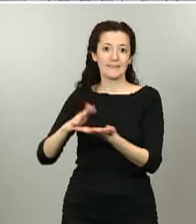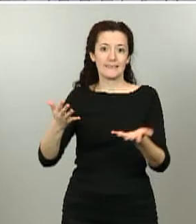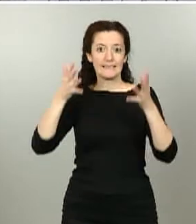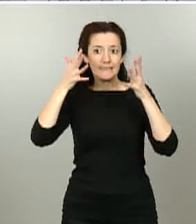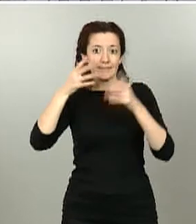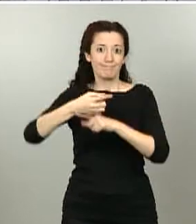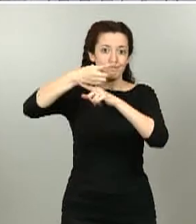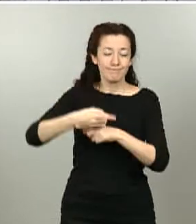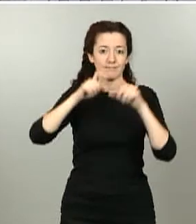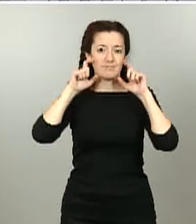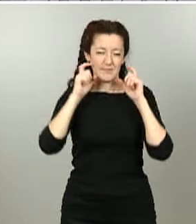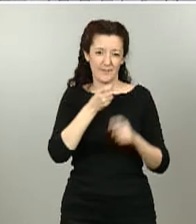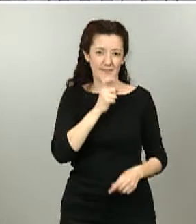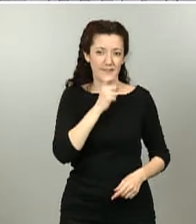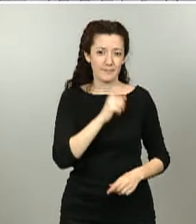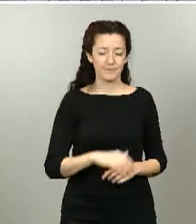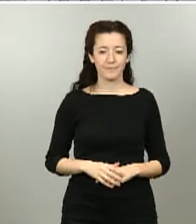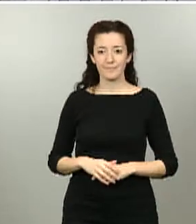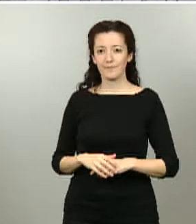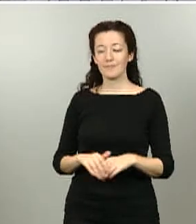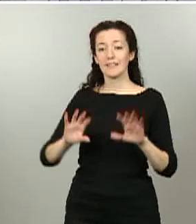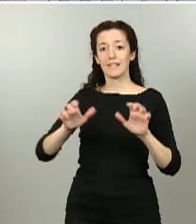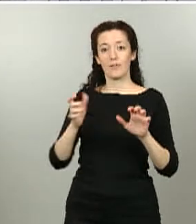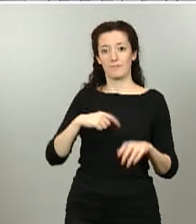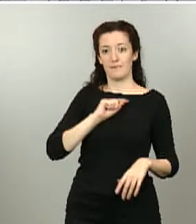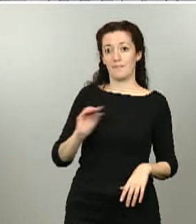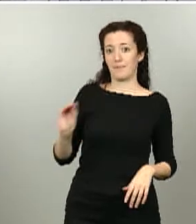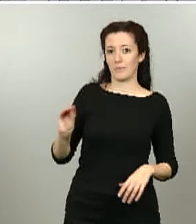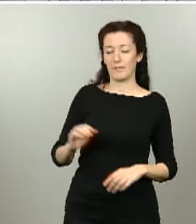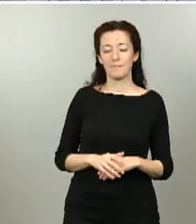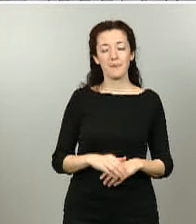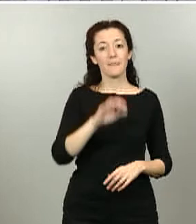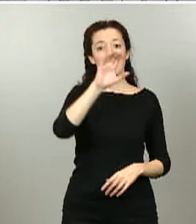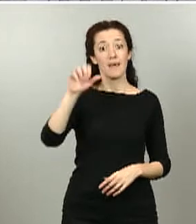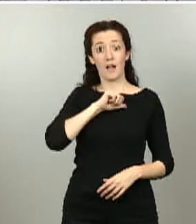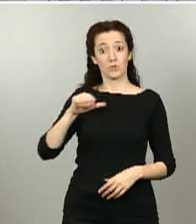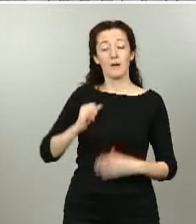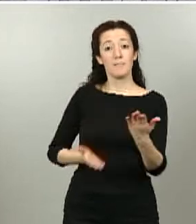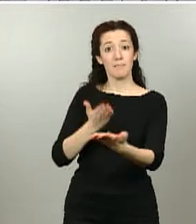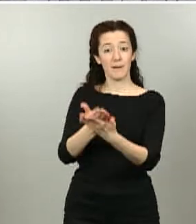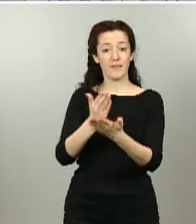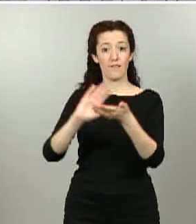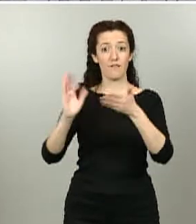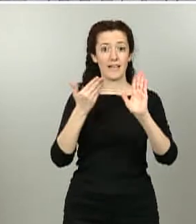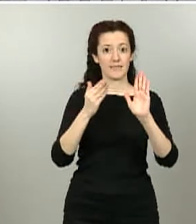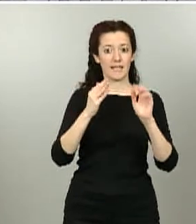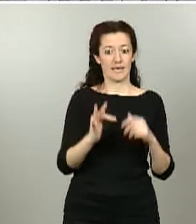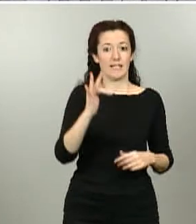Radio Nacional le pregunta qué comunidades han presentado ya la solicitud para cambio de fases y hasta cuándo está abierto el